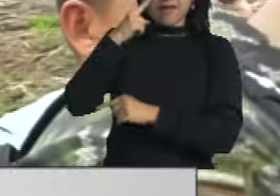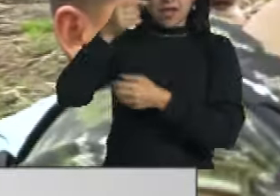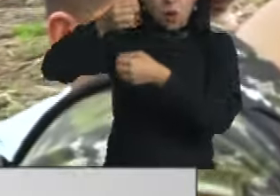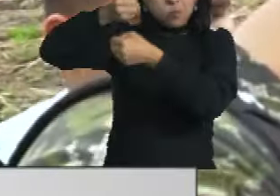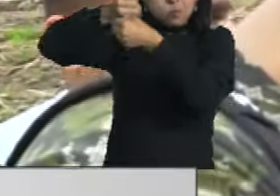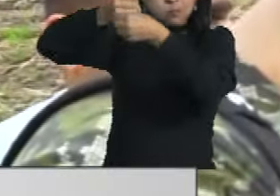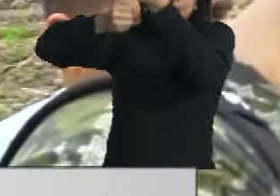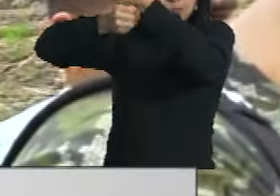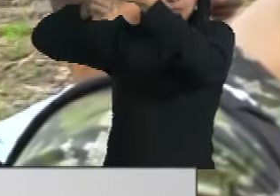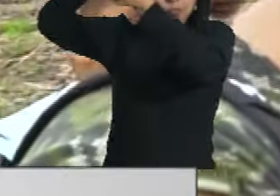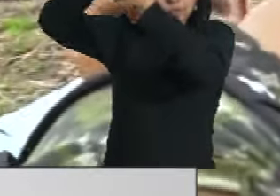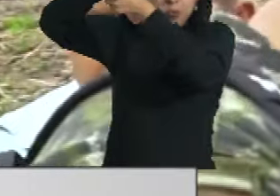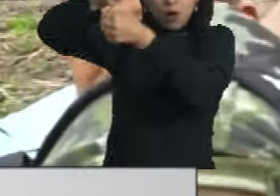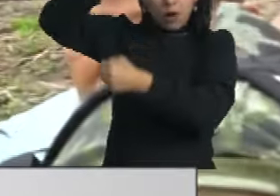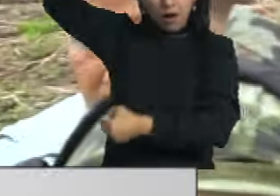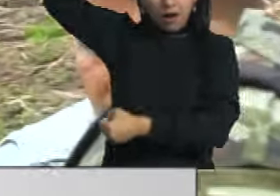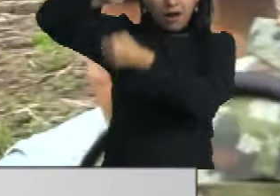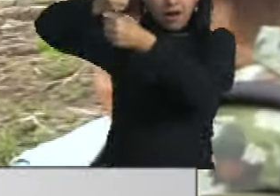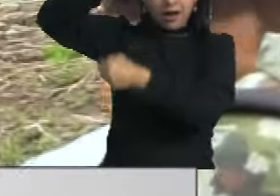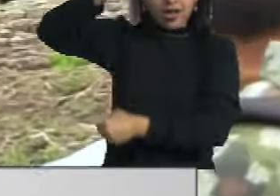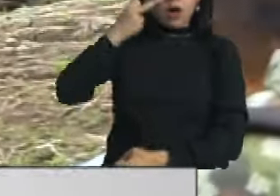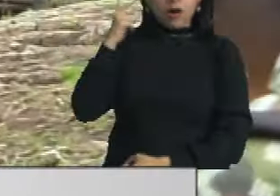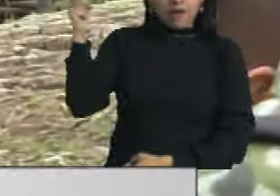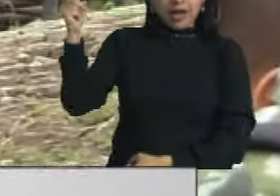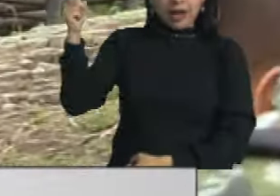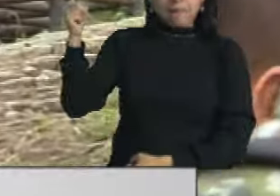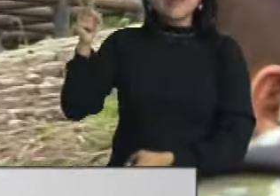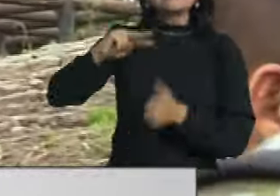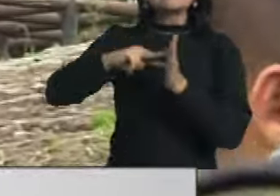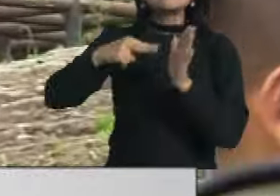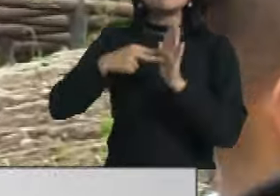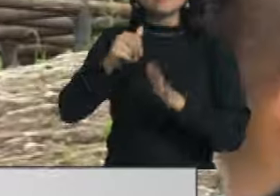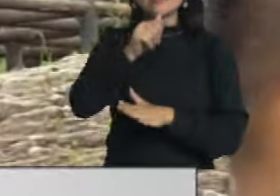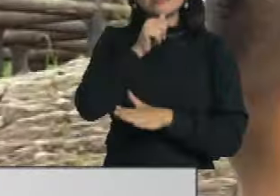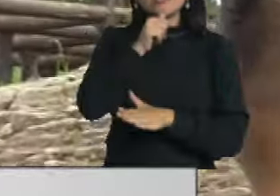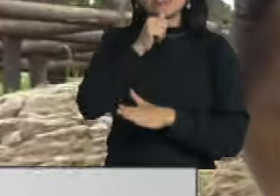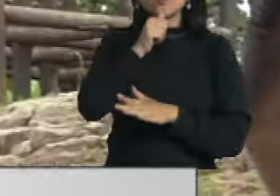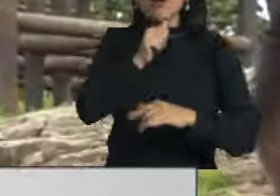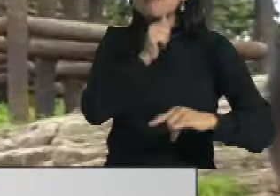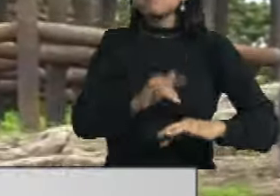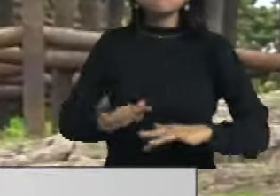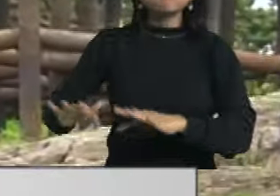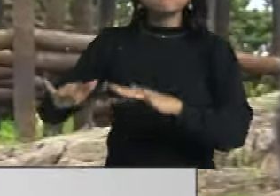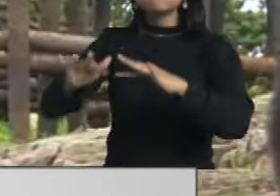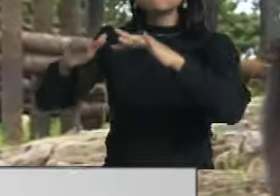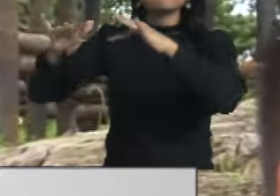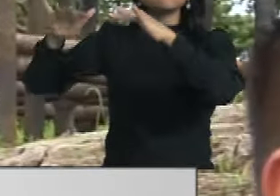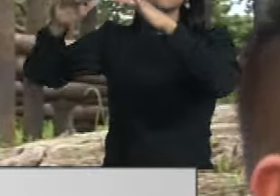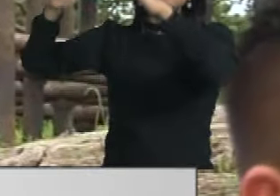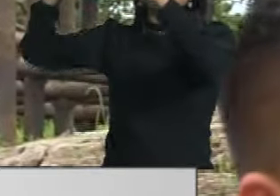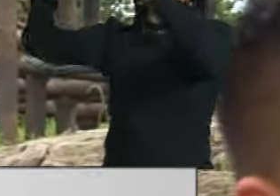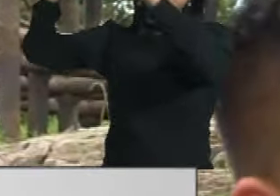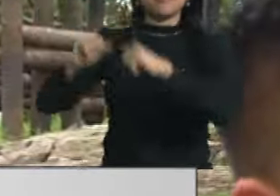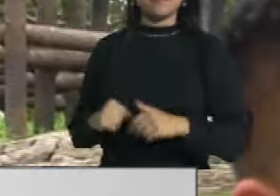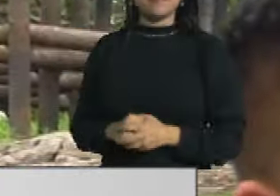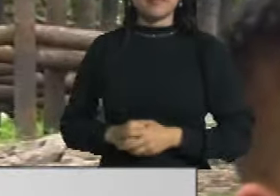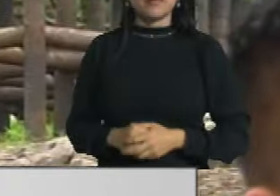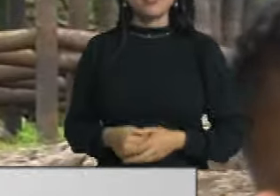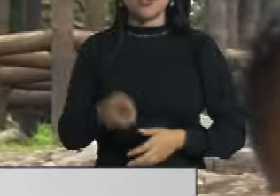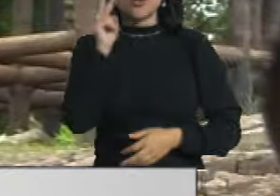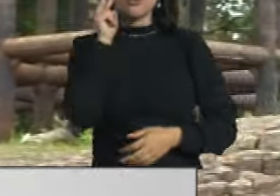nivel continental. Nuestros hermanos brasileros, nuestros hermanos peruanos, no han sido tan cuidadosos como nosotros